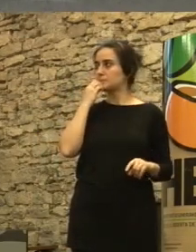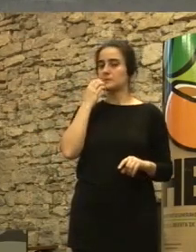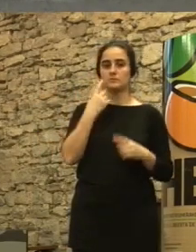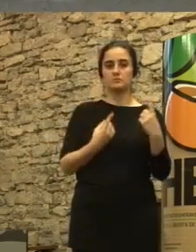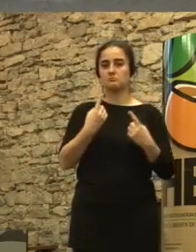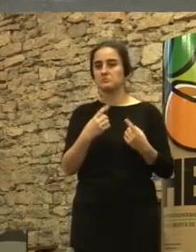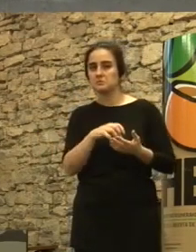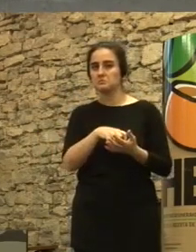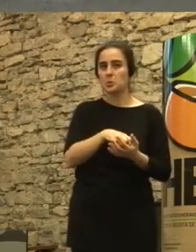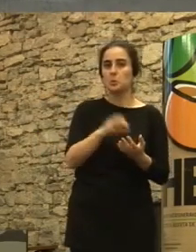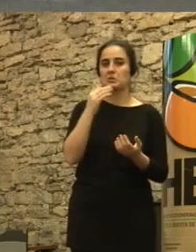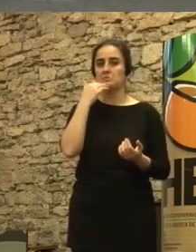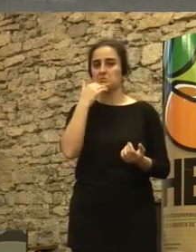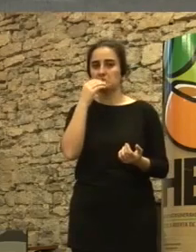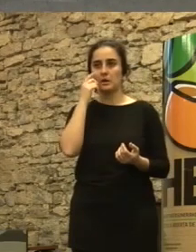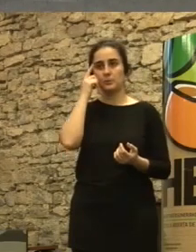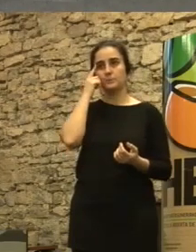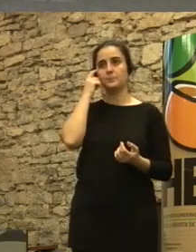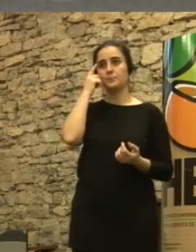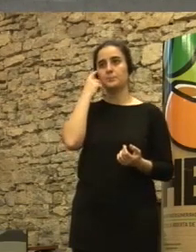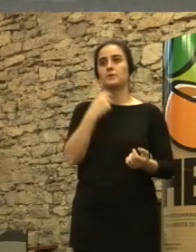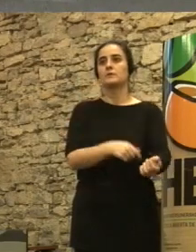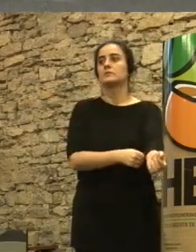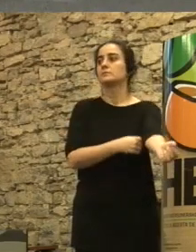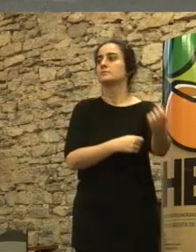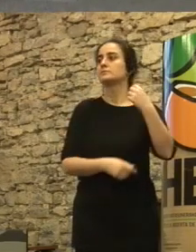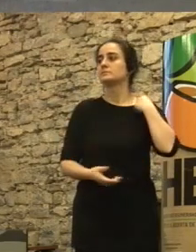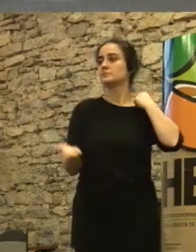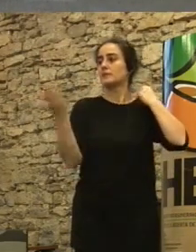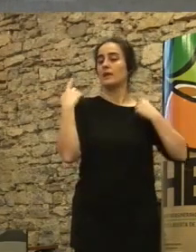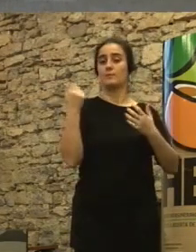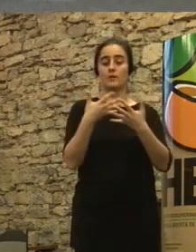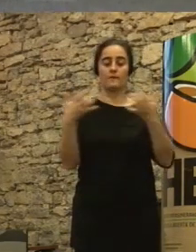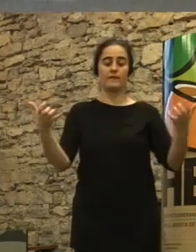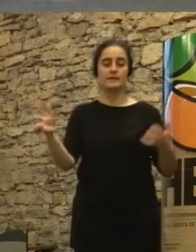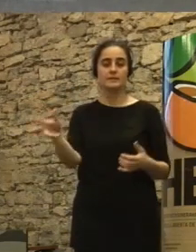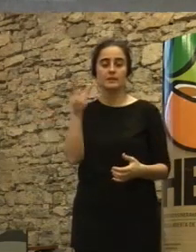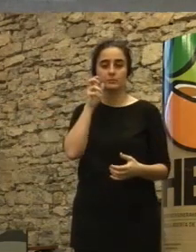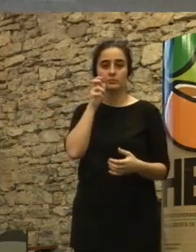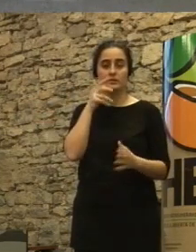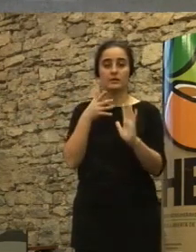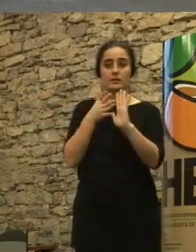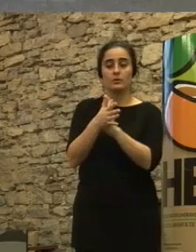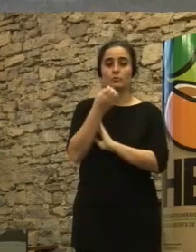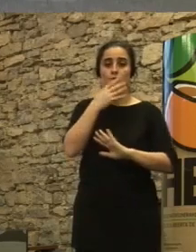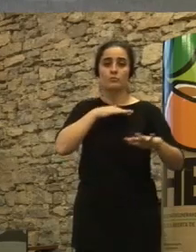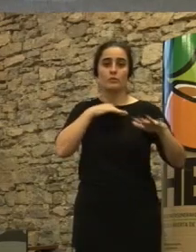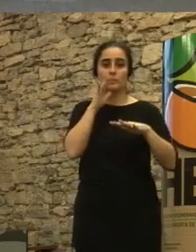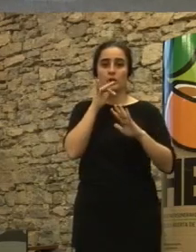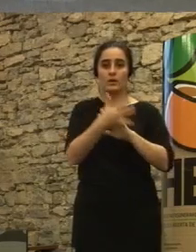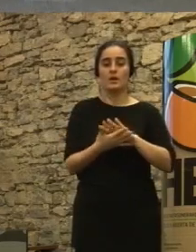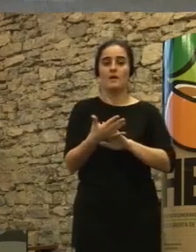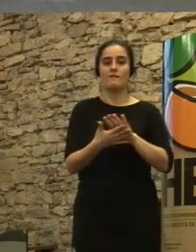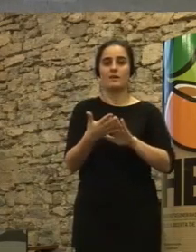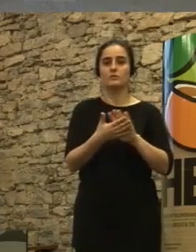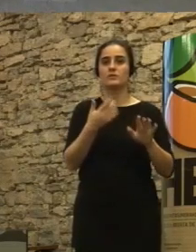quedado alguna dudita en el tintero. Bueno, hace poco escuché una frase que define muy bien el movimiento del que vamos a hablar ahora, que es que